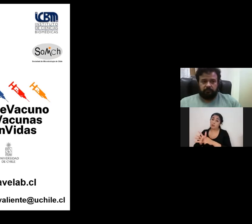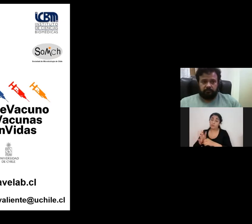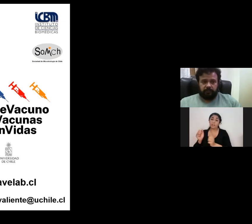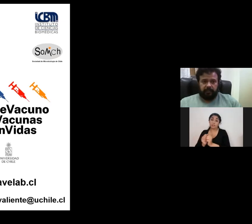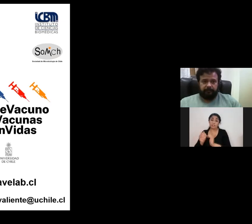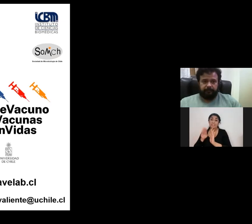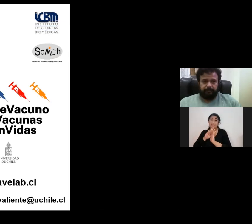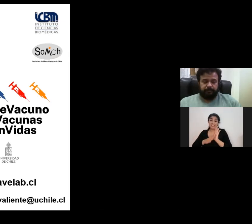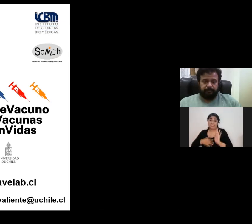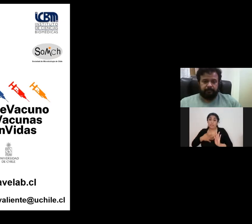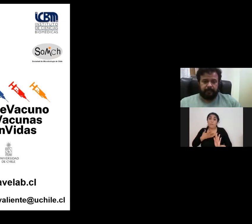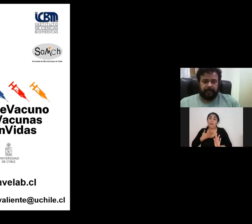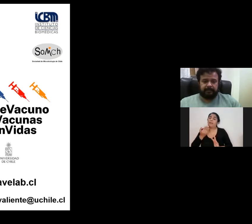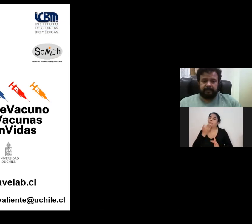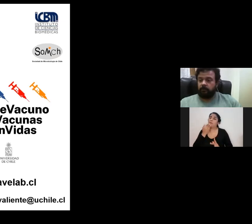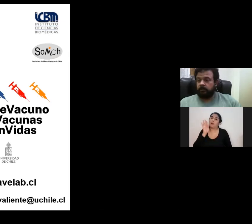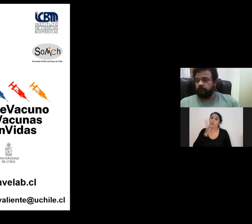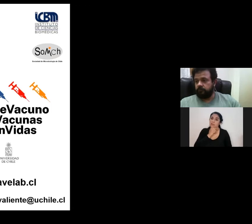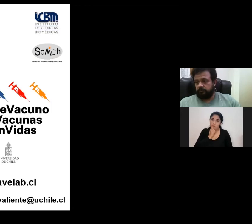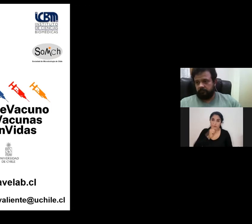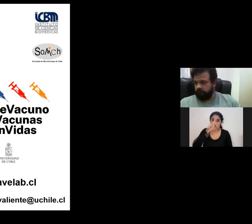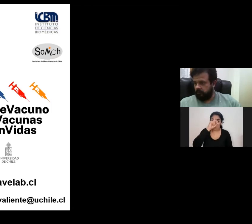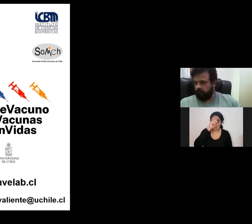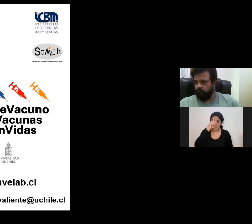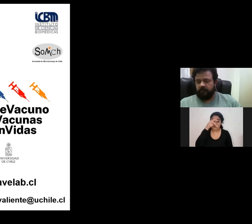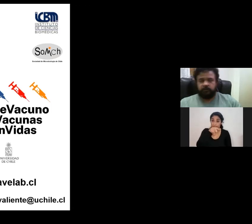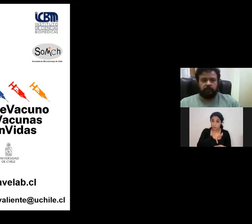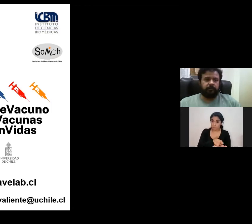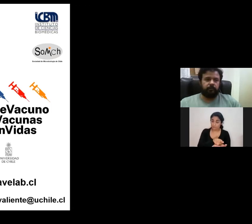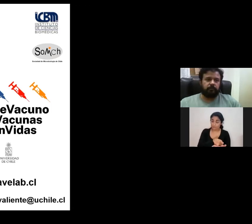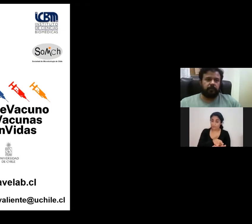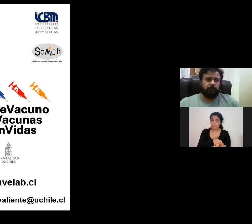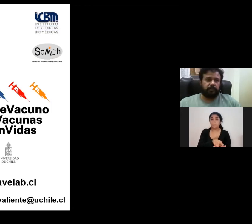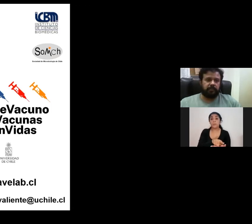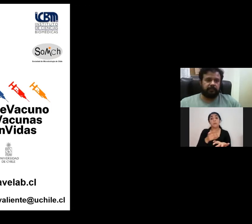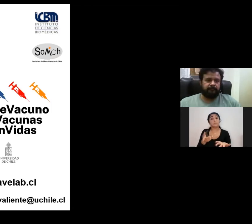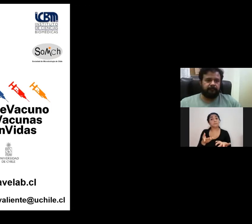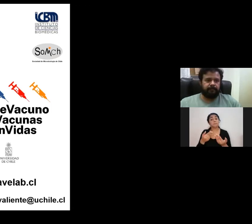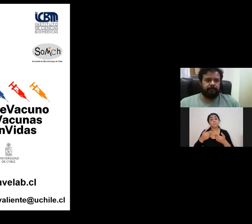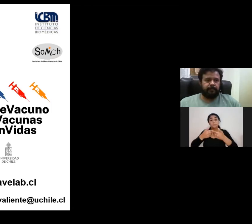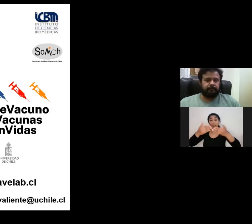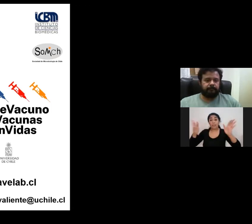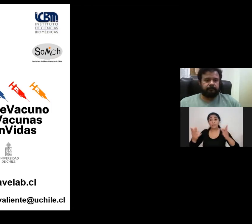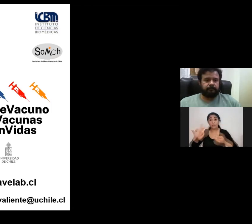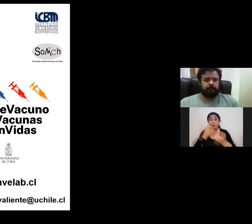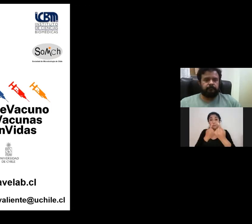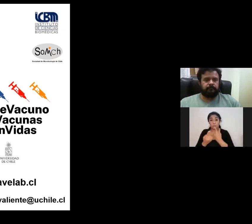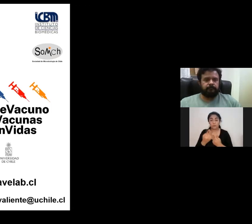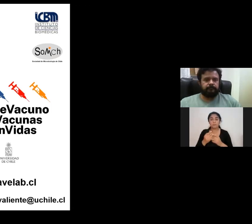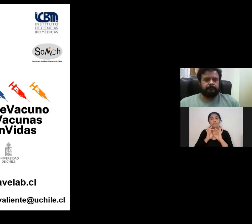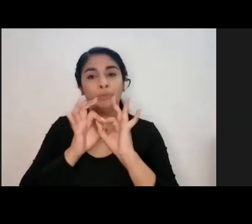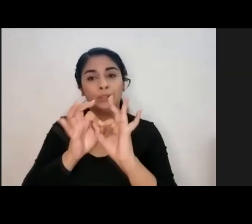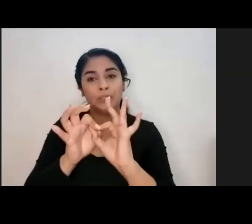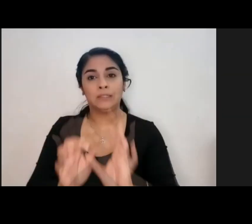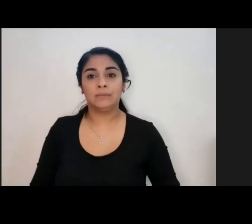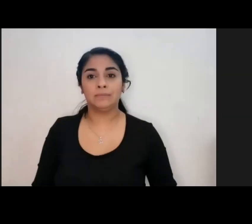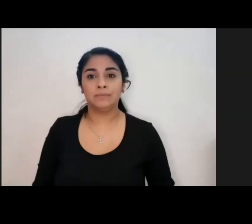hospitalización. Así que con eso quedo muy abierto a las preguntas. Muchas gracias.